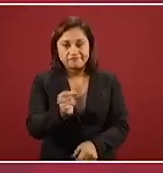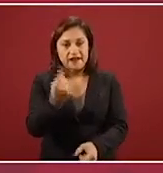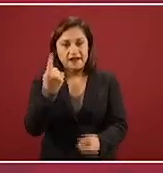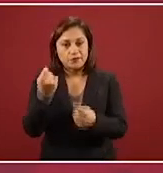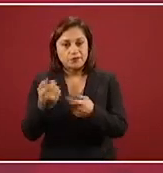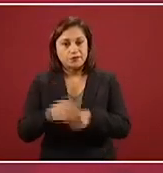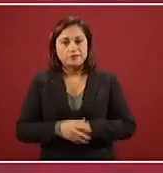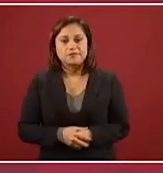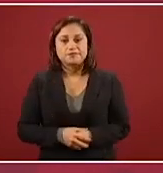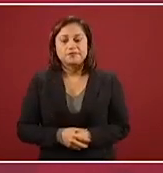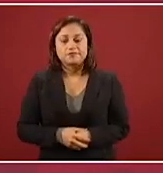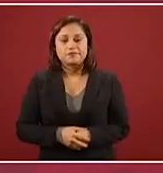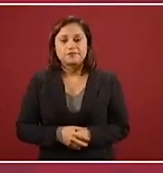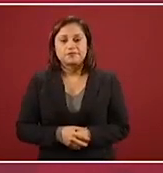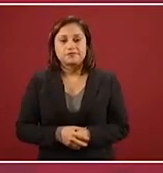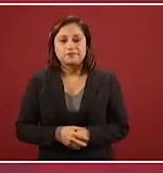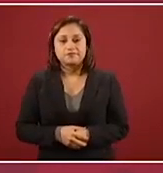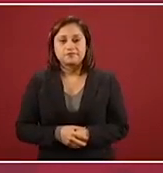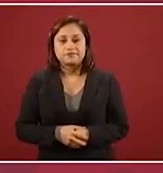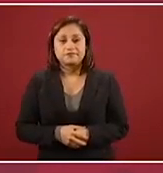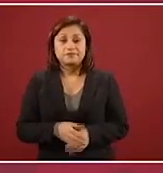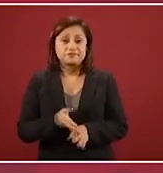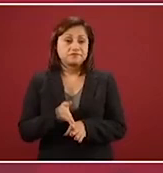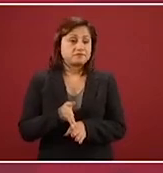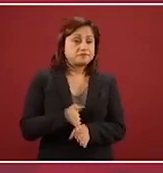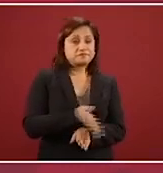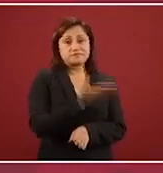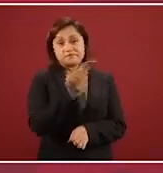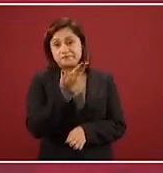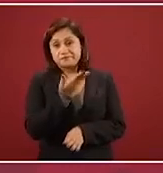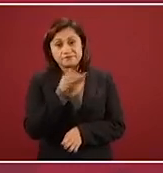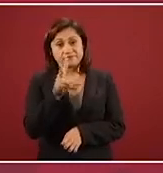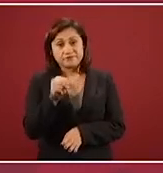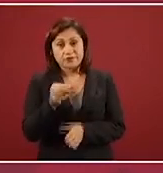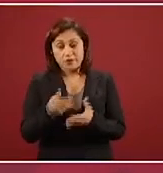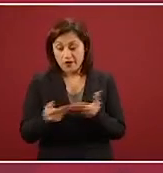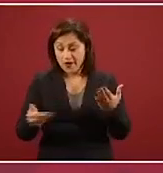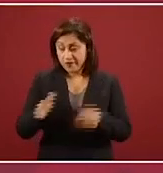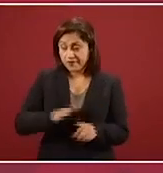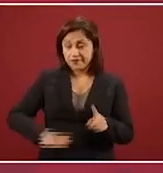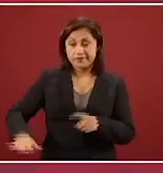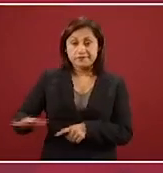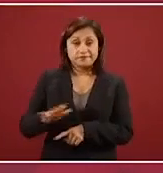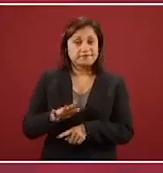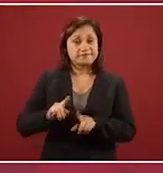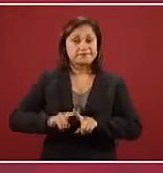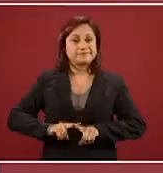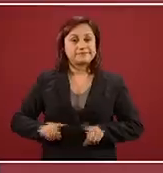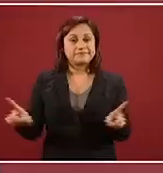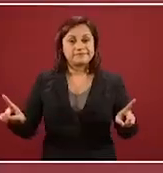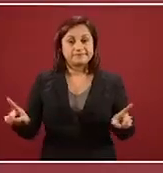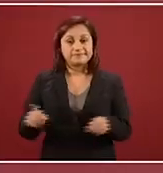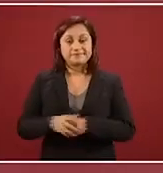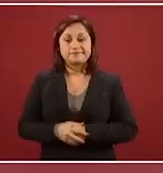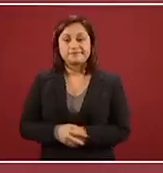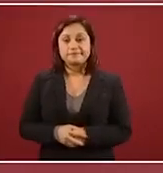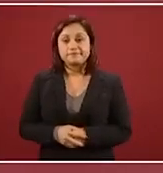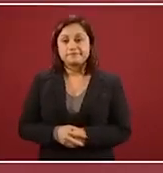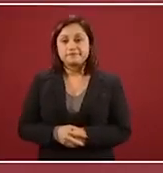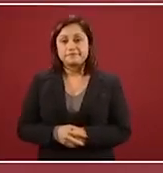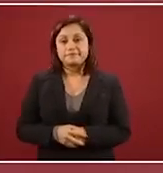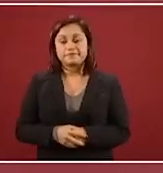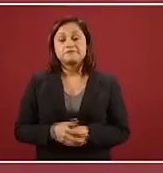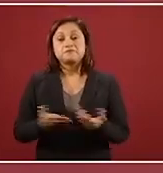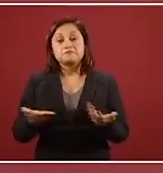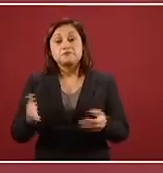Entonces, ya no es así, ya no es lo mismo. Entonces, ahora